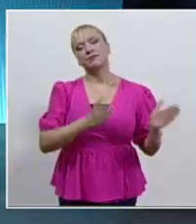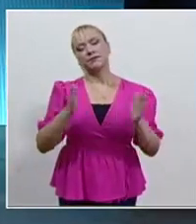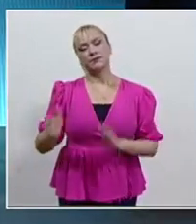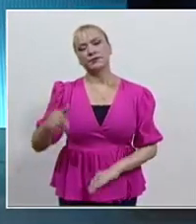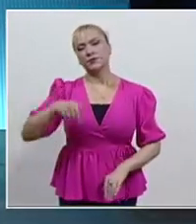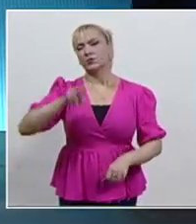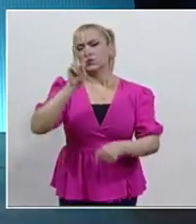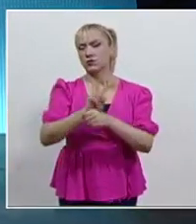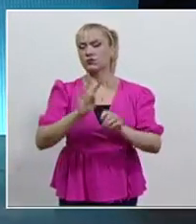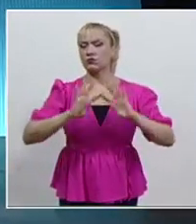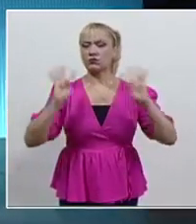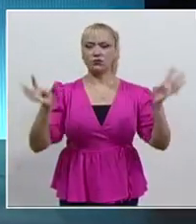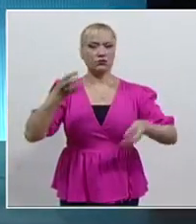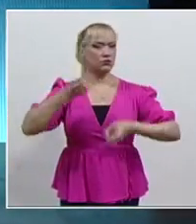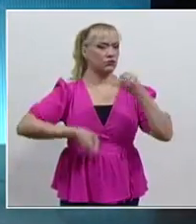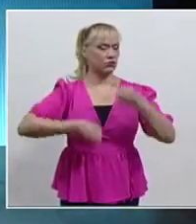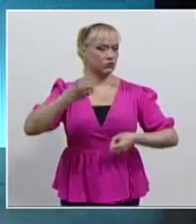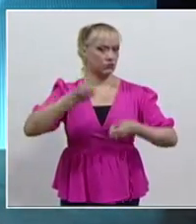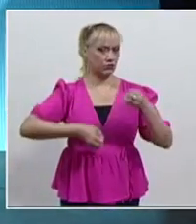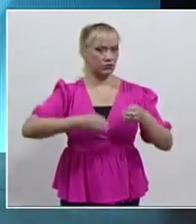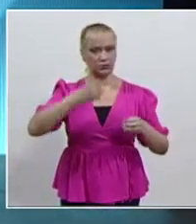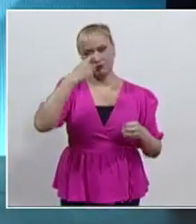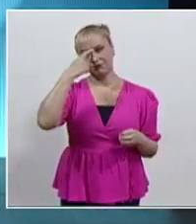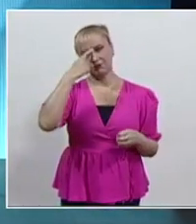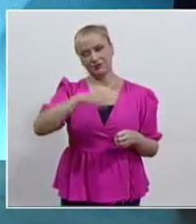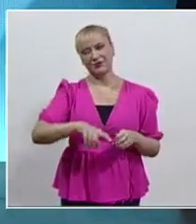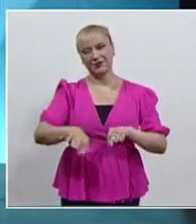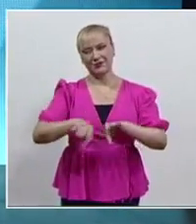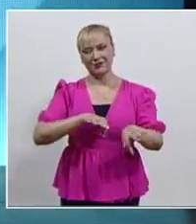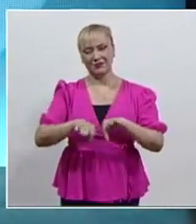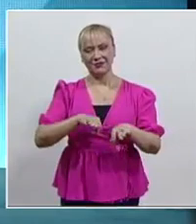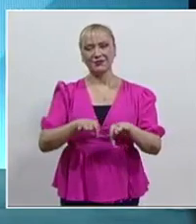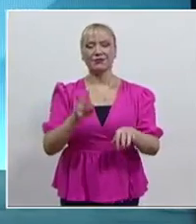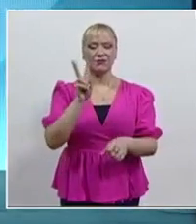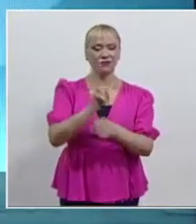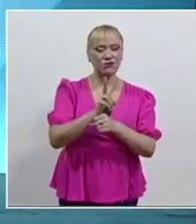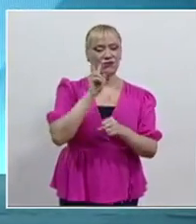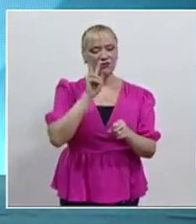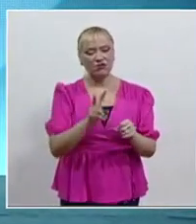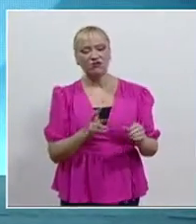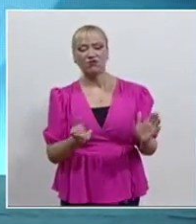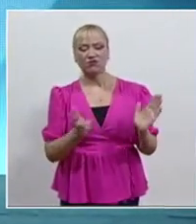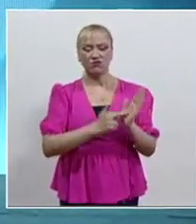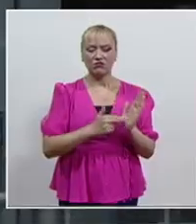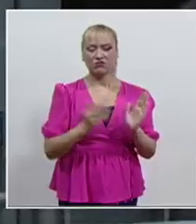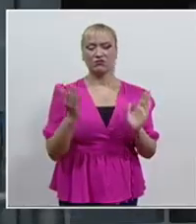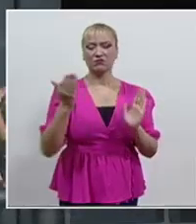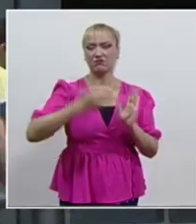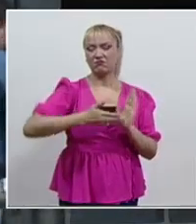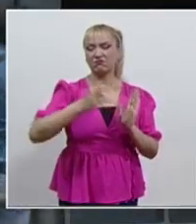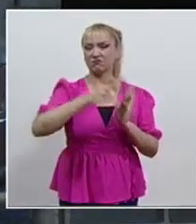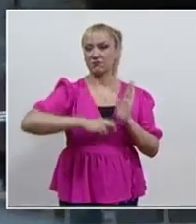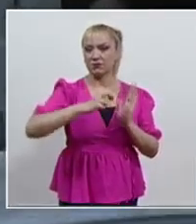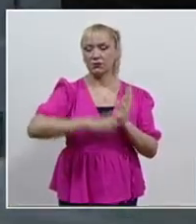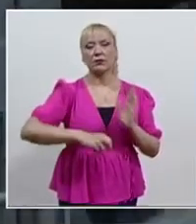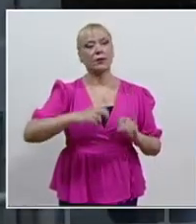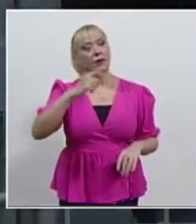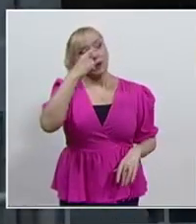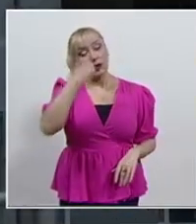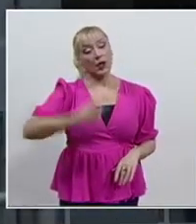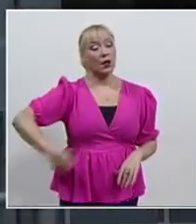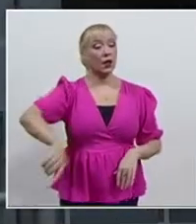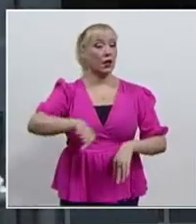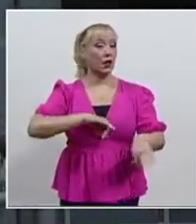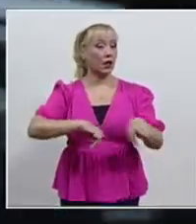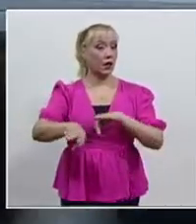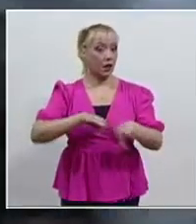Consejo de la Judicatura Federal modificó el acuerdo que regula su actividad administrativa para establecer que todo el personal administrativo,